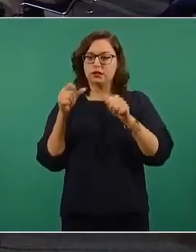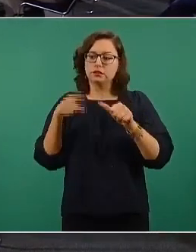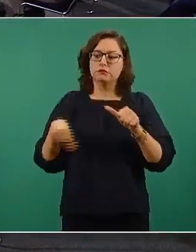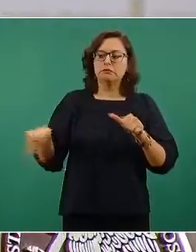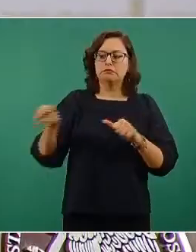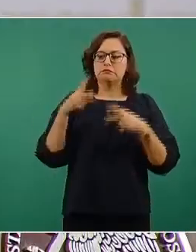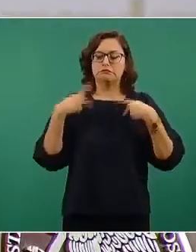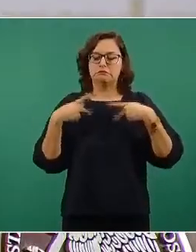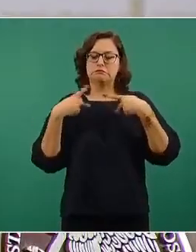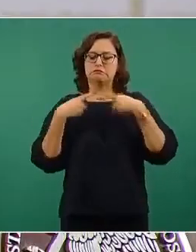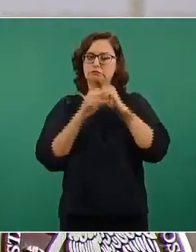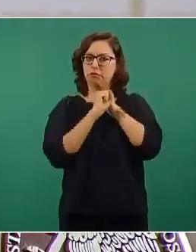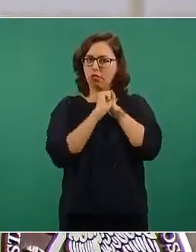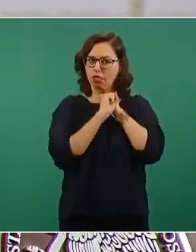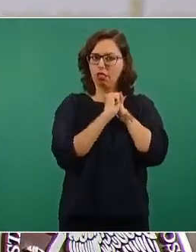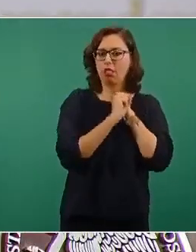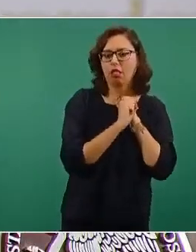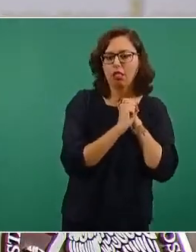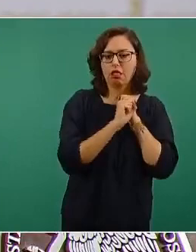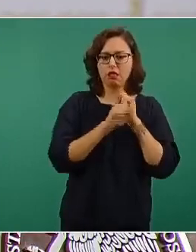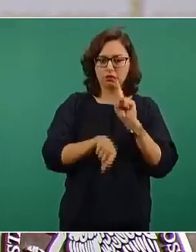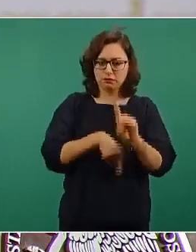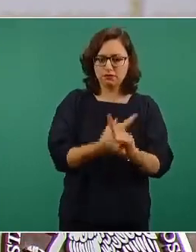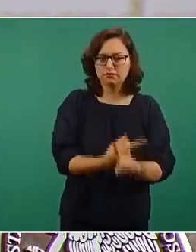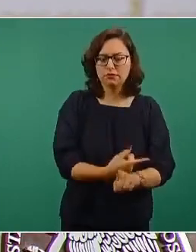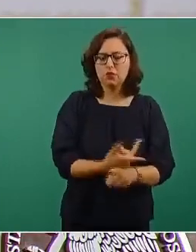señor subsecretario Encinas. Y